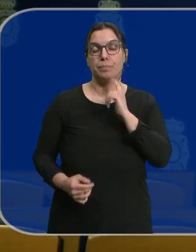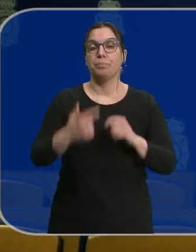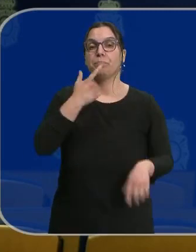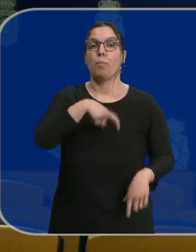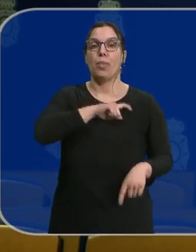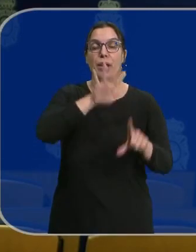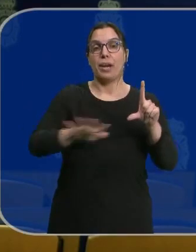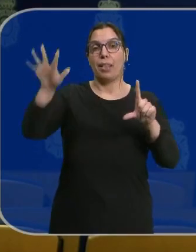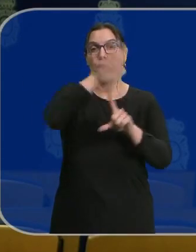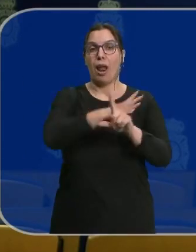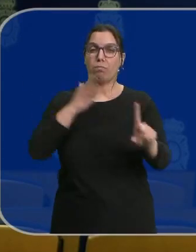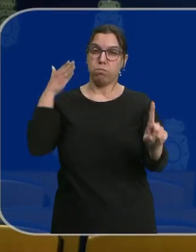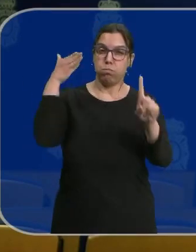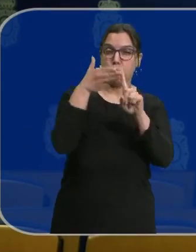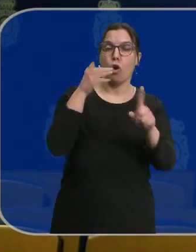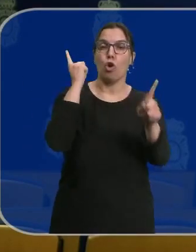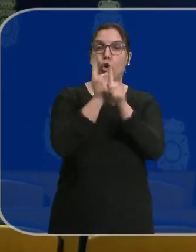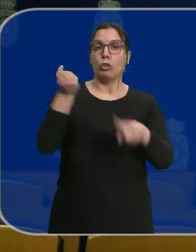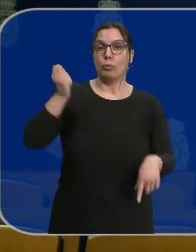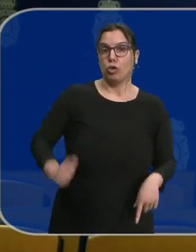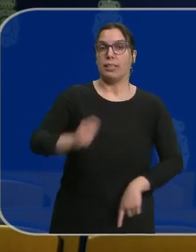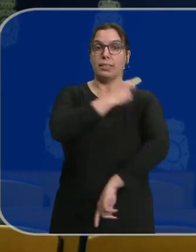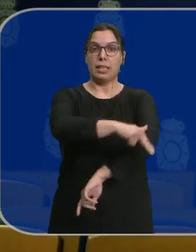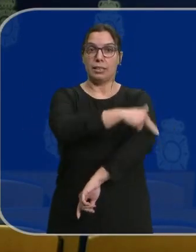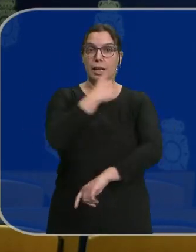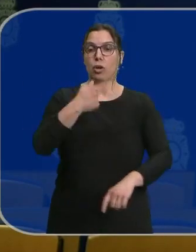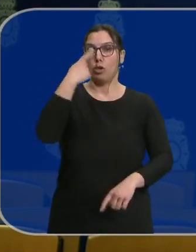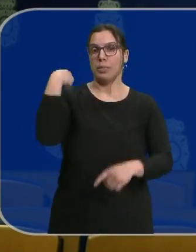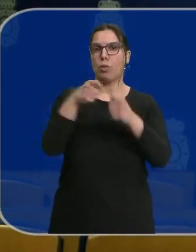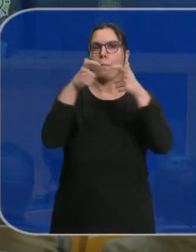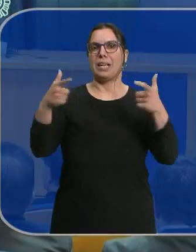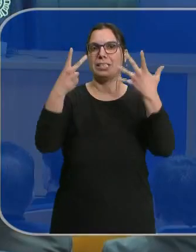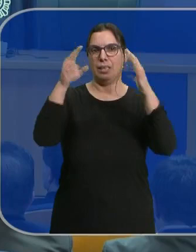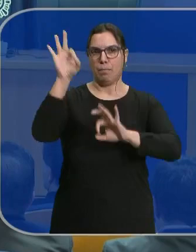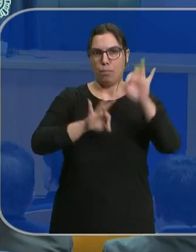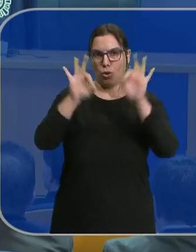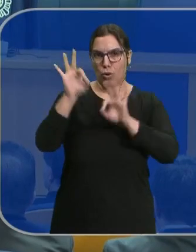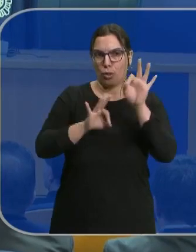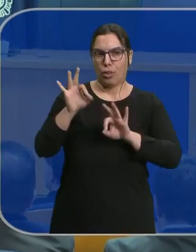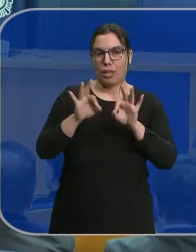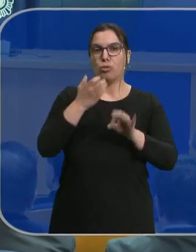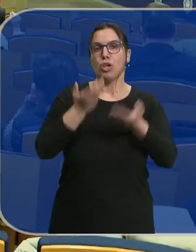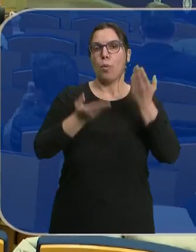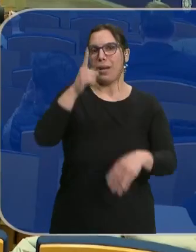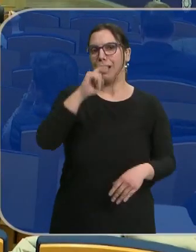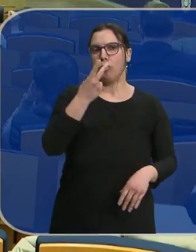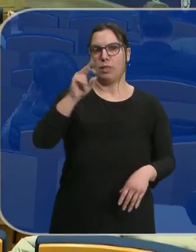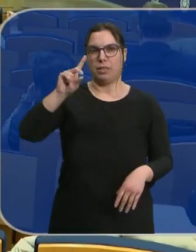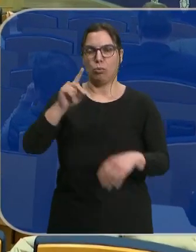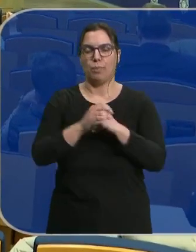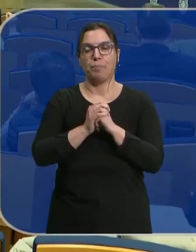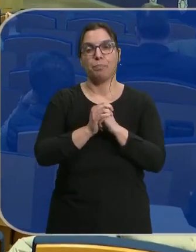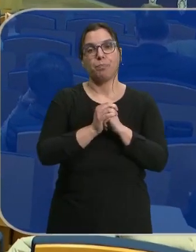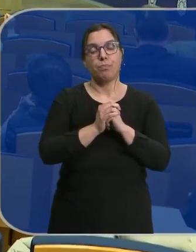Según la Policía Nacional, las agresiones a los profesionales sanitarios han aumentado en el año pasado un 7% más respecto a 2021.